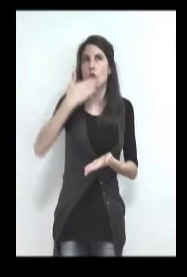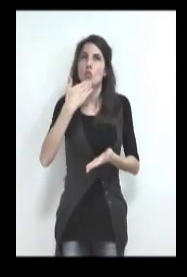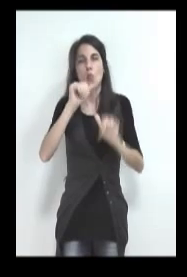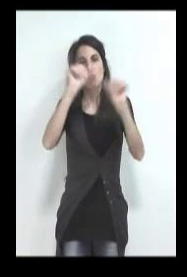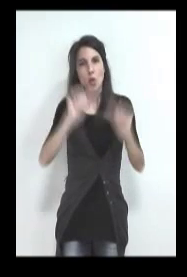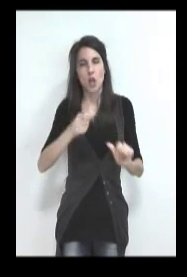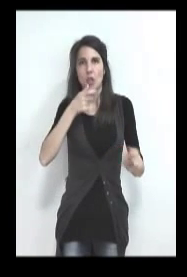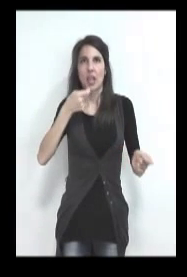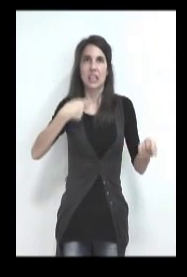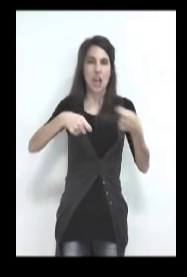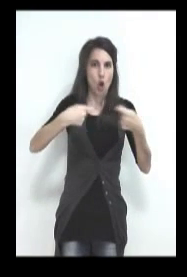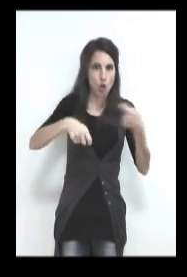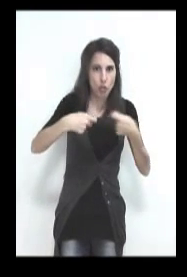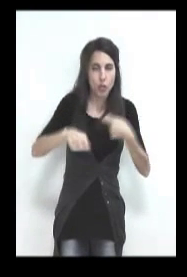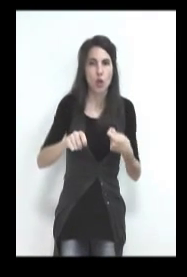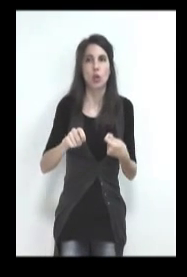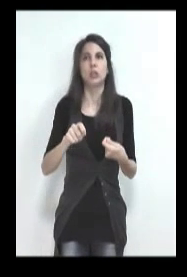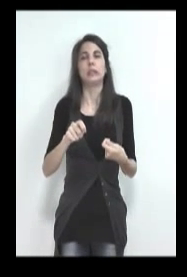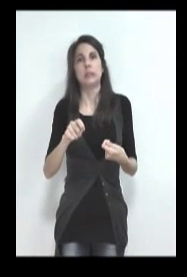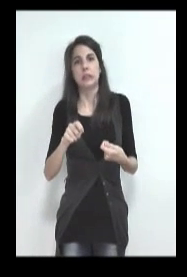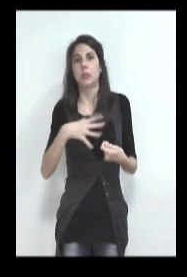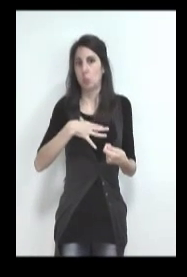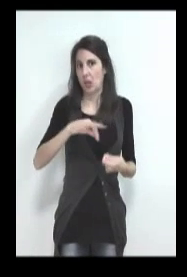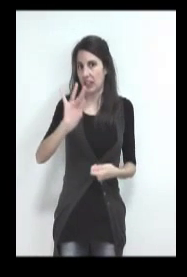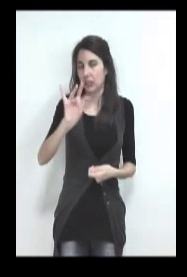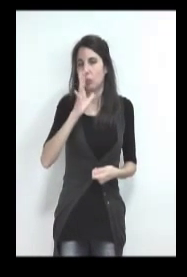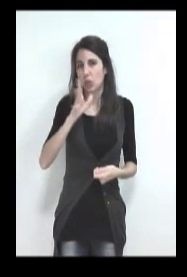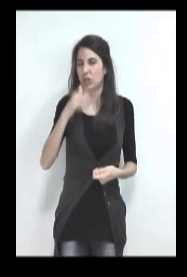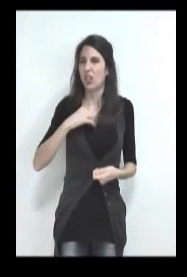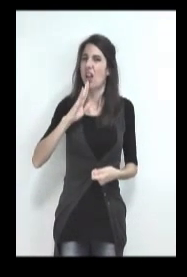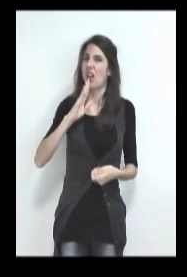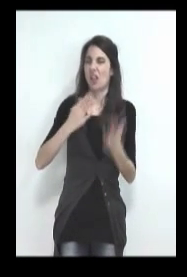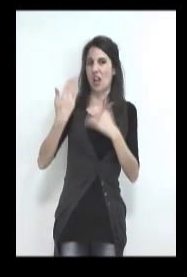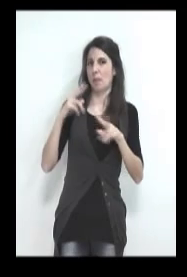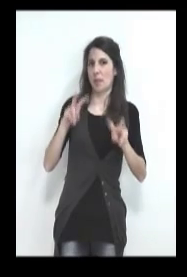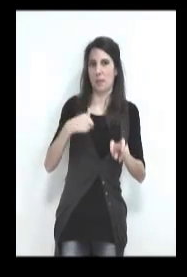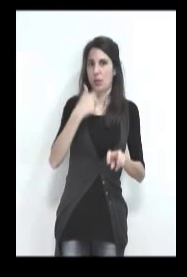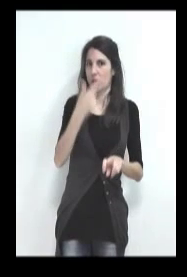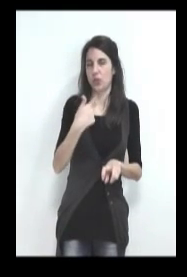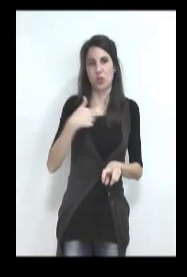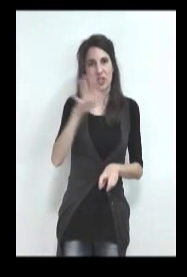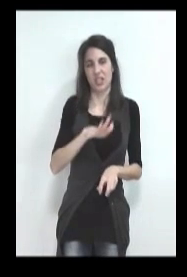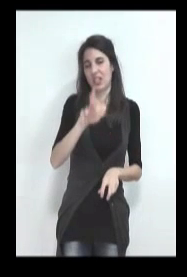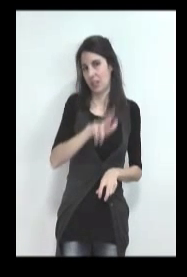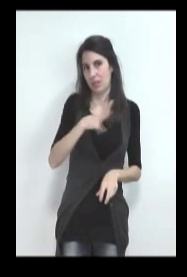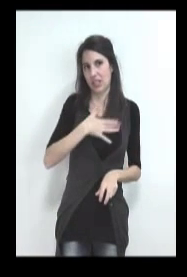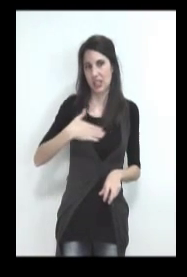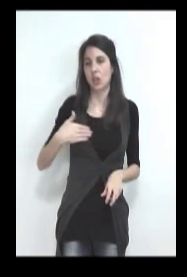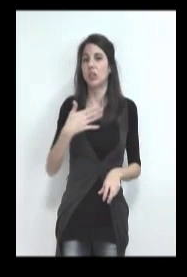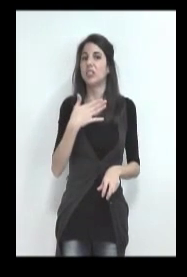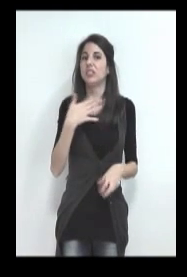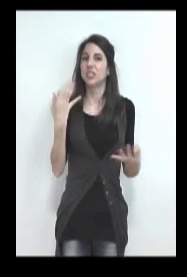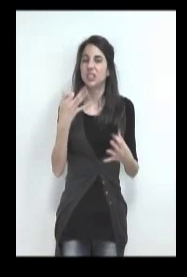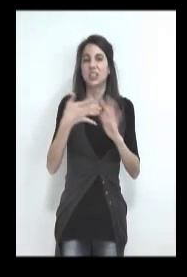negocio. Y por eso quiero apelar un poco a lo que he dicho al principio y lo que he comentado, ¿no? Que es esa idea de construirlo de